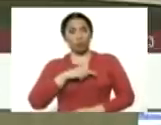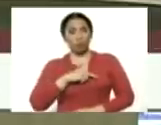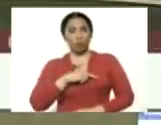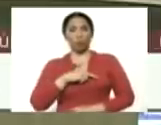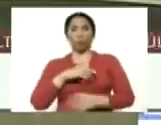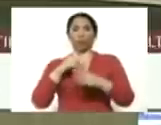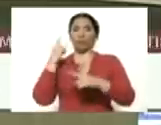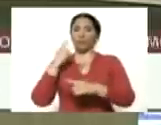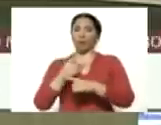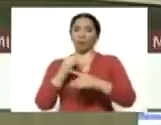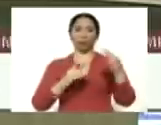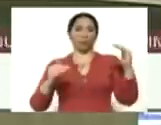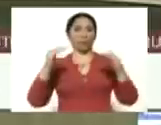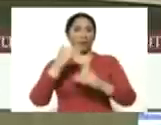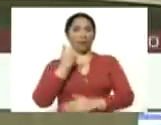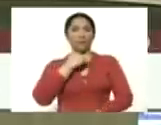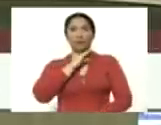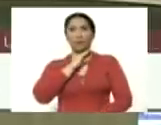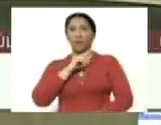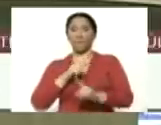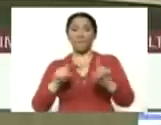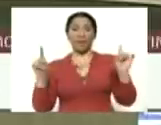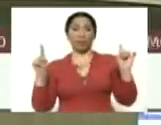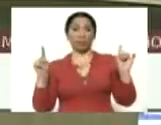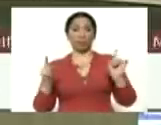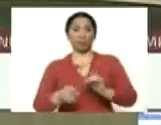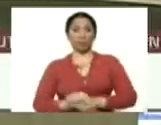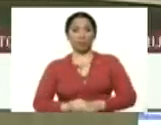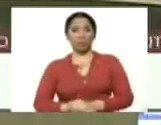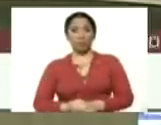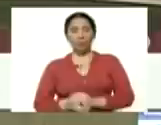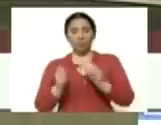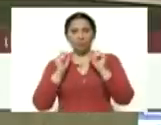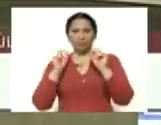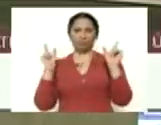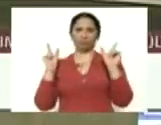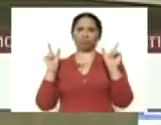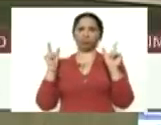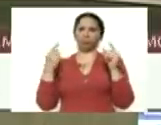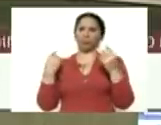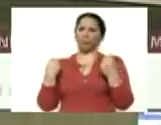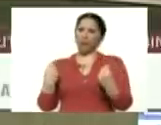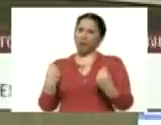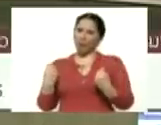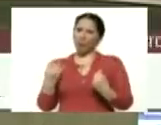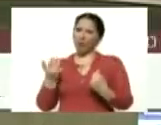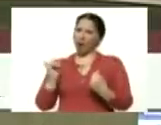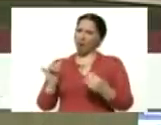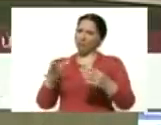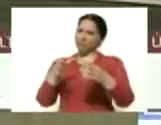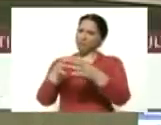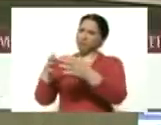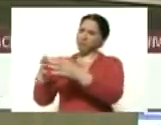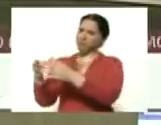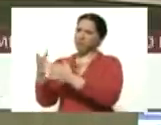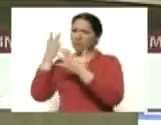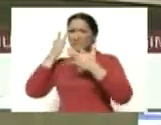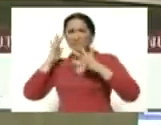superar esta pandemia. Pero es impresionante cómo hay factores que